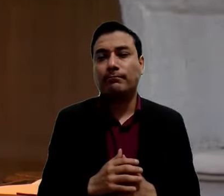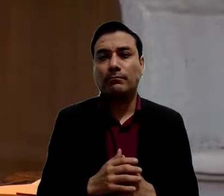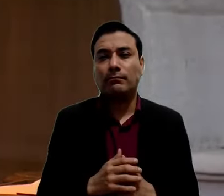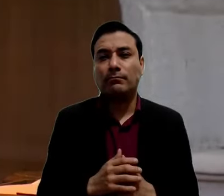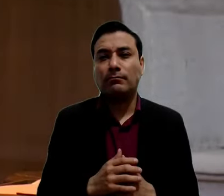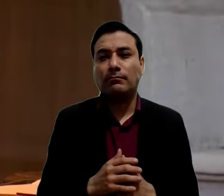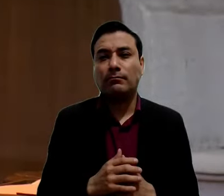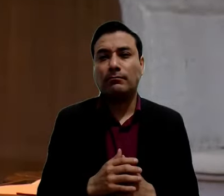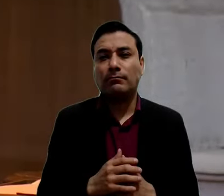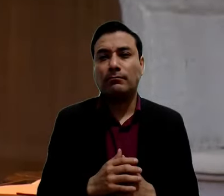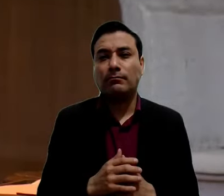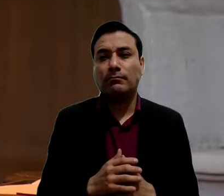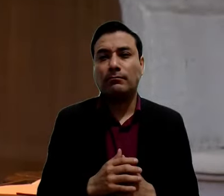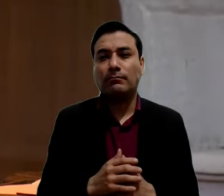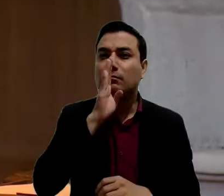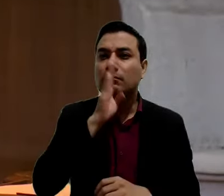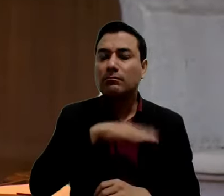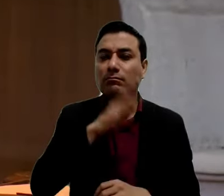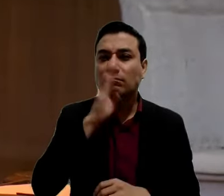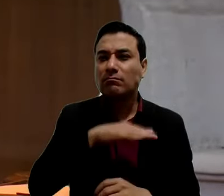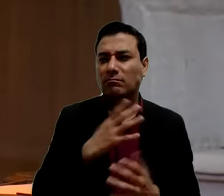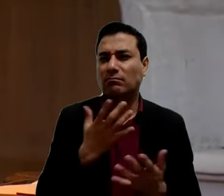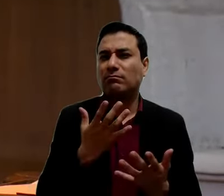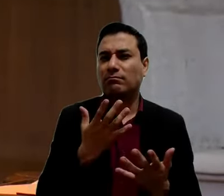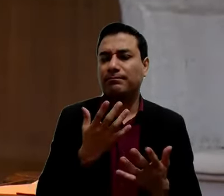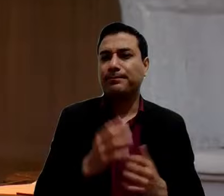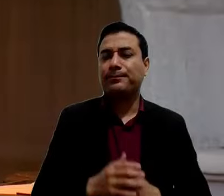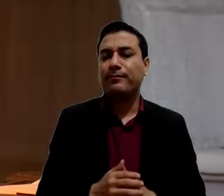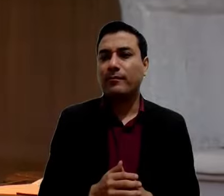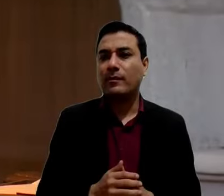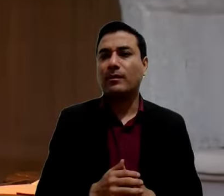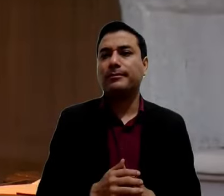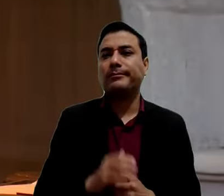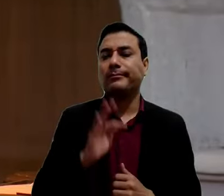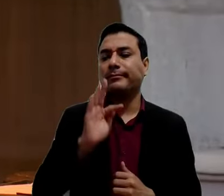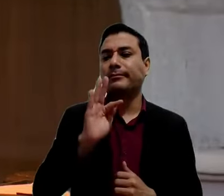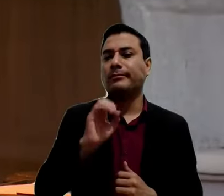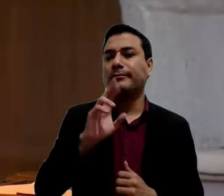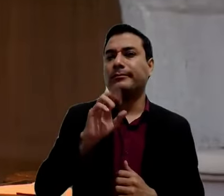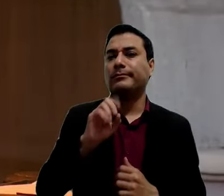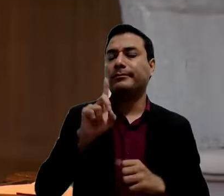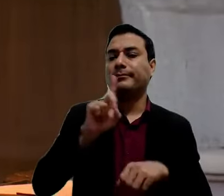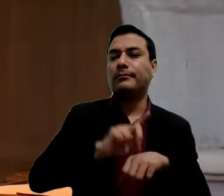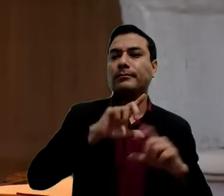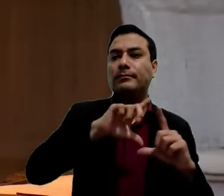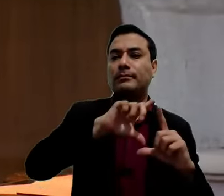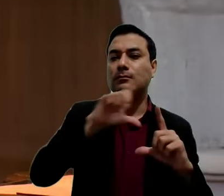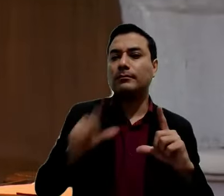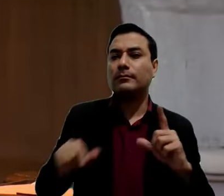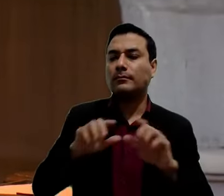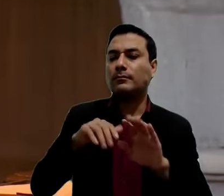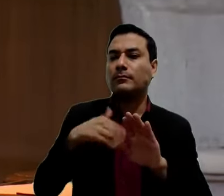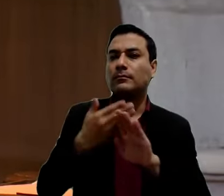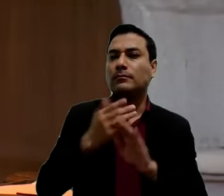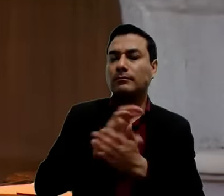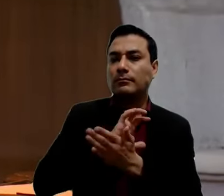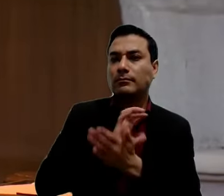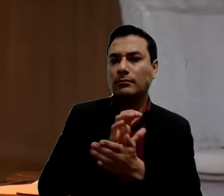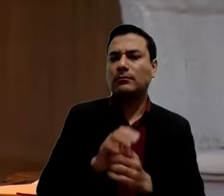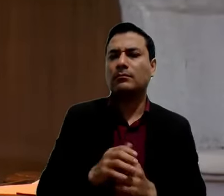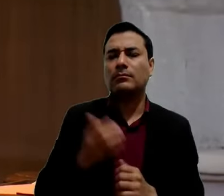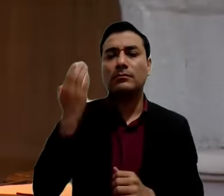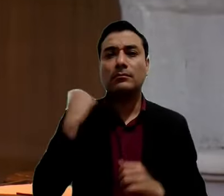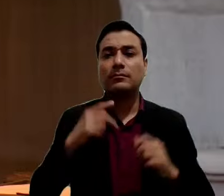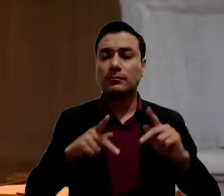yo el pasado viernes 18 de octubre en el por el Día Nacional contra la discriminación donde